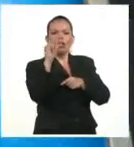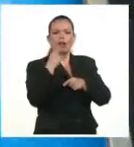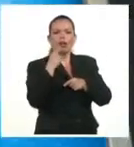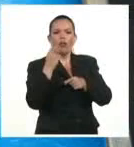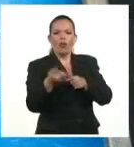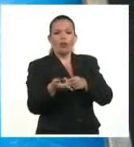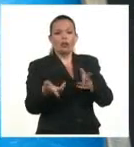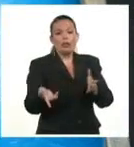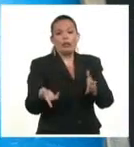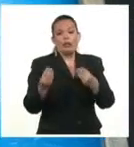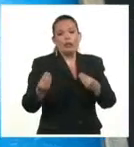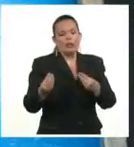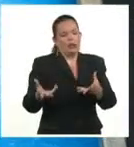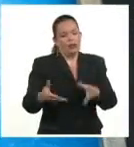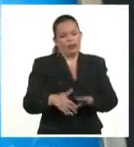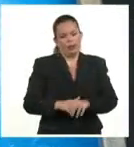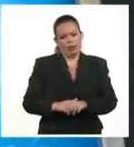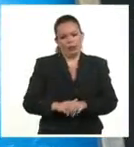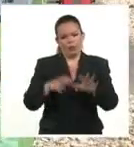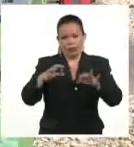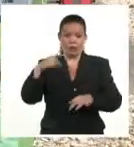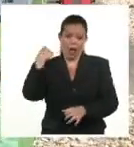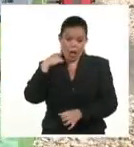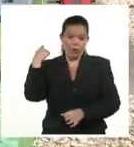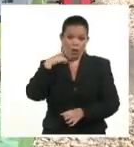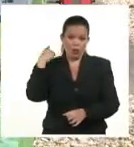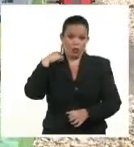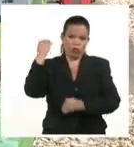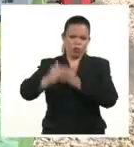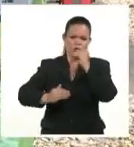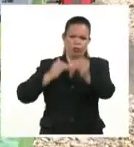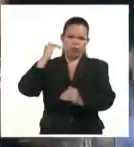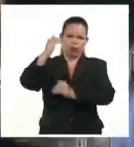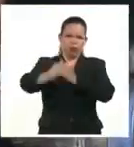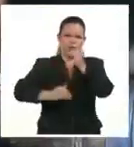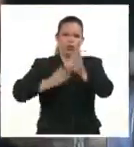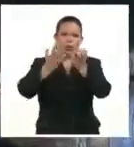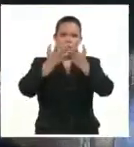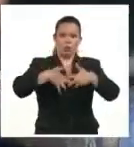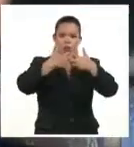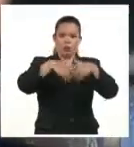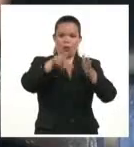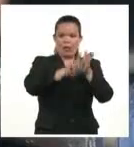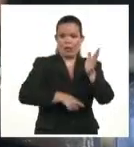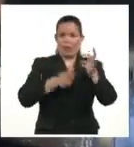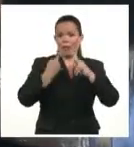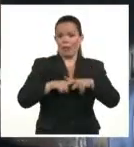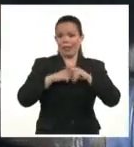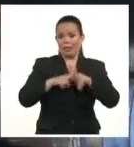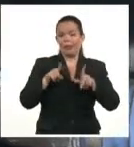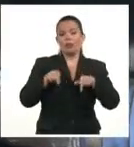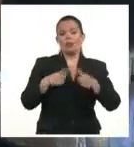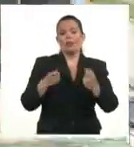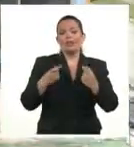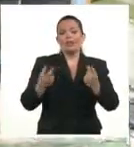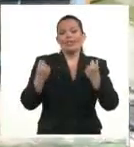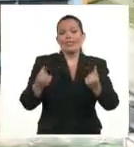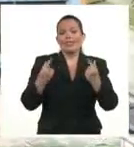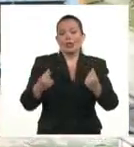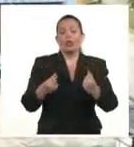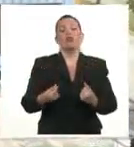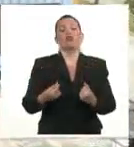año, la operación y el mantenimiento de la generación de electricidad en Cuba requiere de un financiamiento que está en el